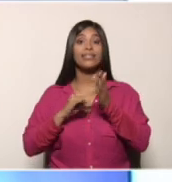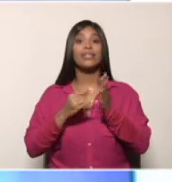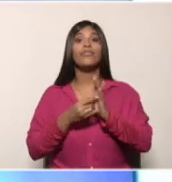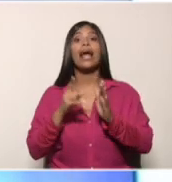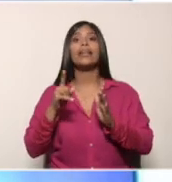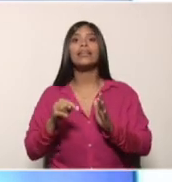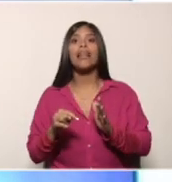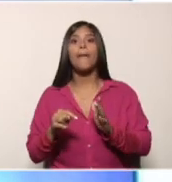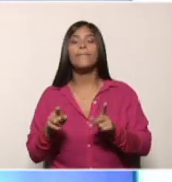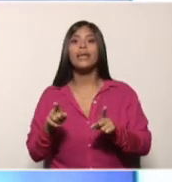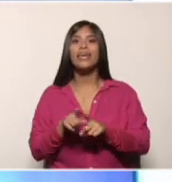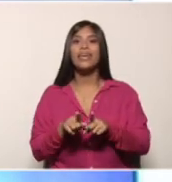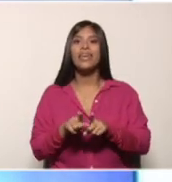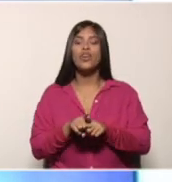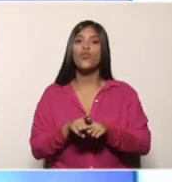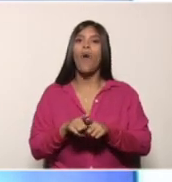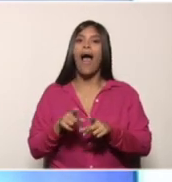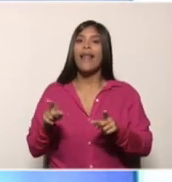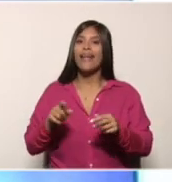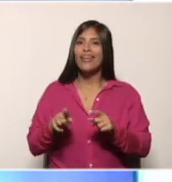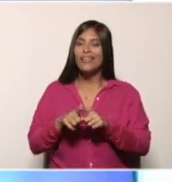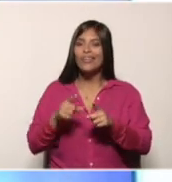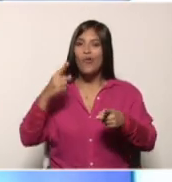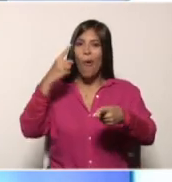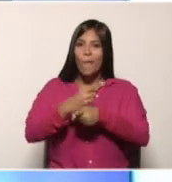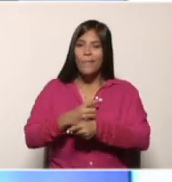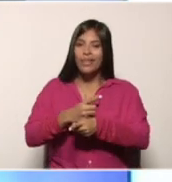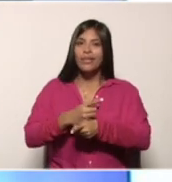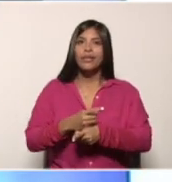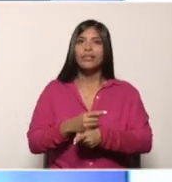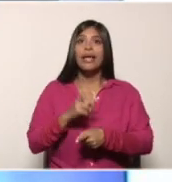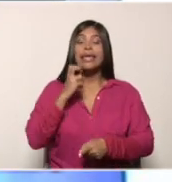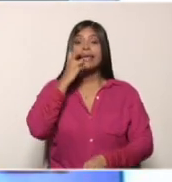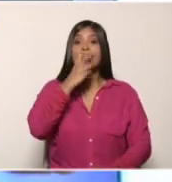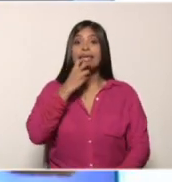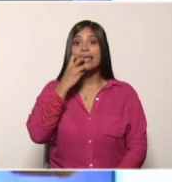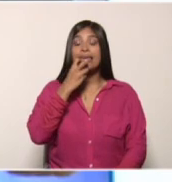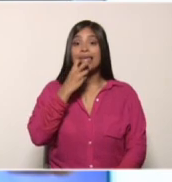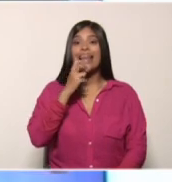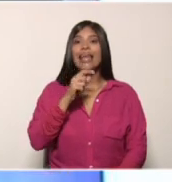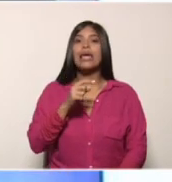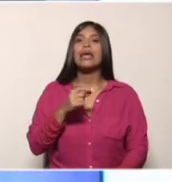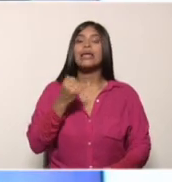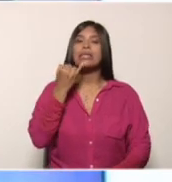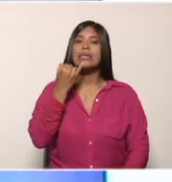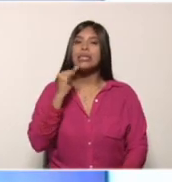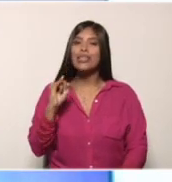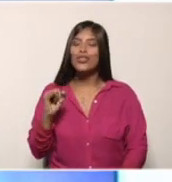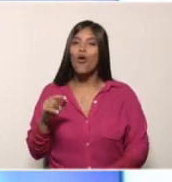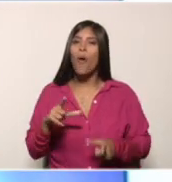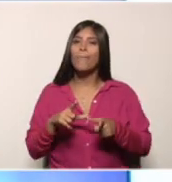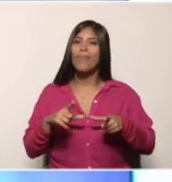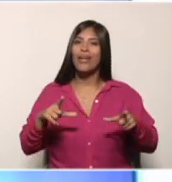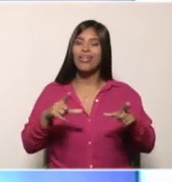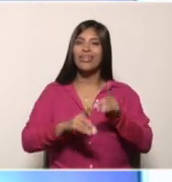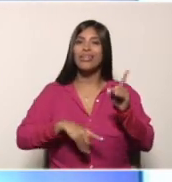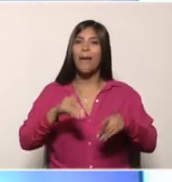carrera. Muy importante con ese término, ¿ok? Por eso es que siempre les digo que el inglés es un idioma de contexto. Las